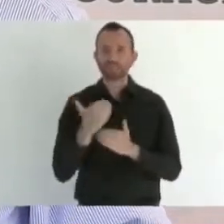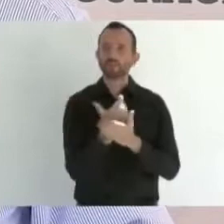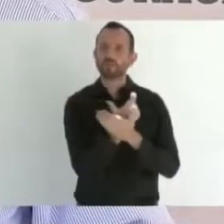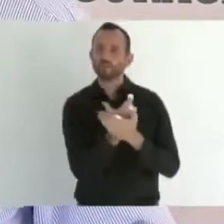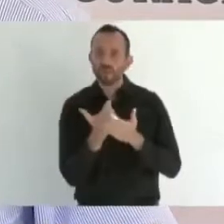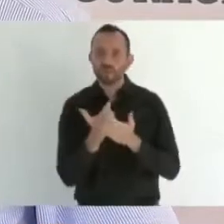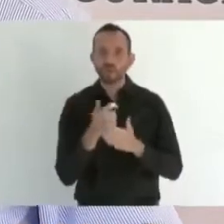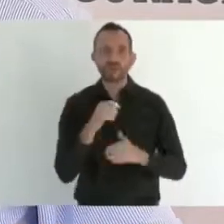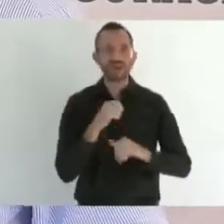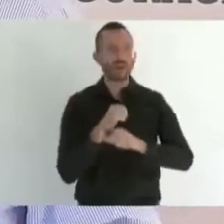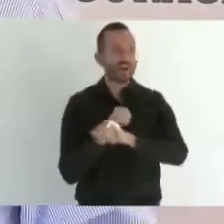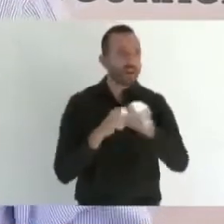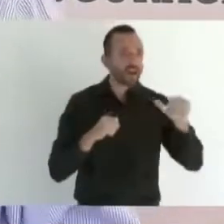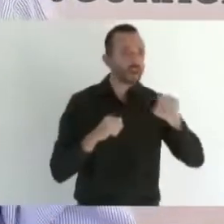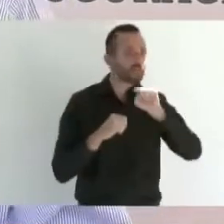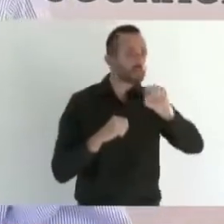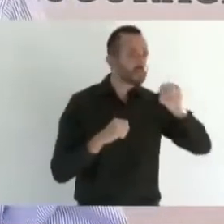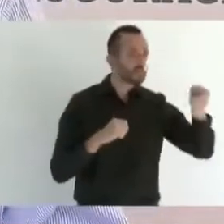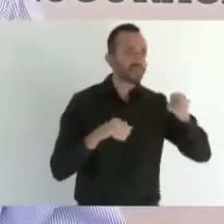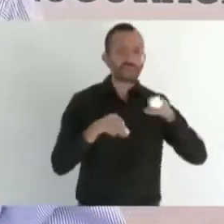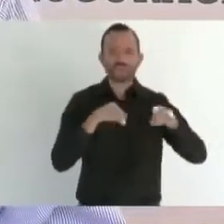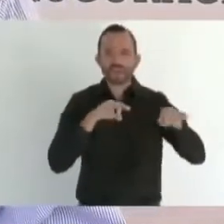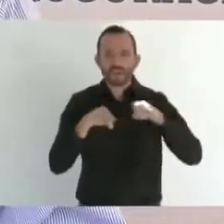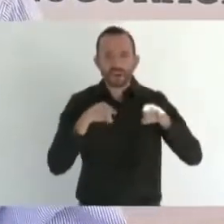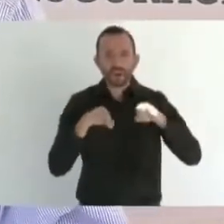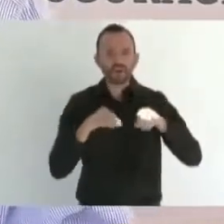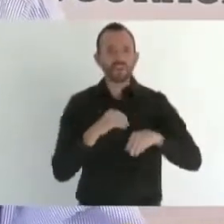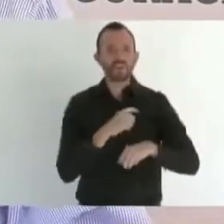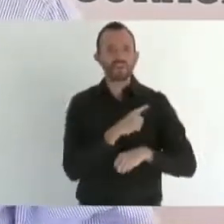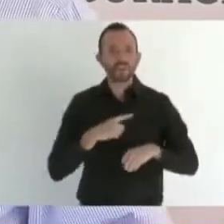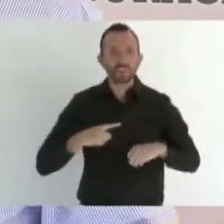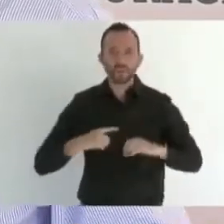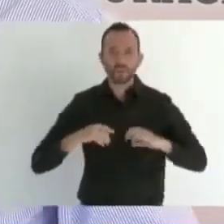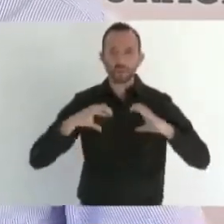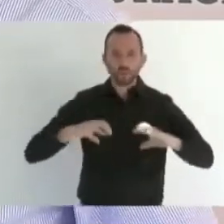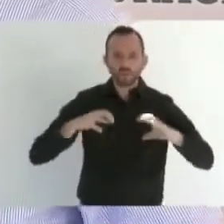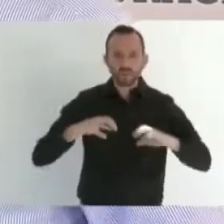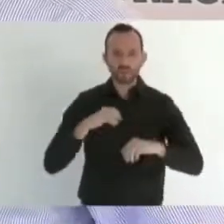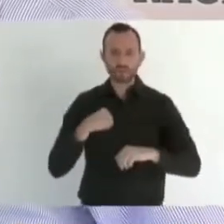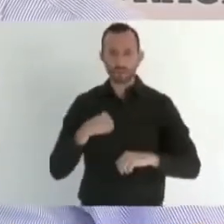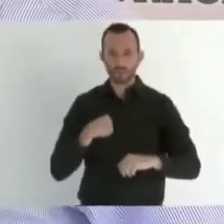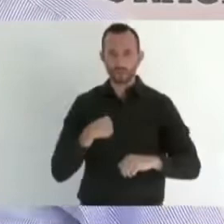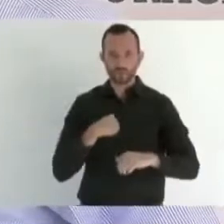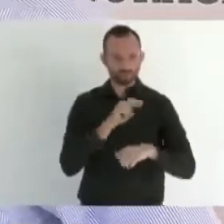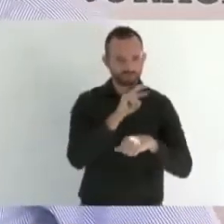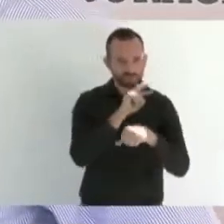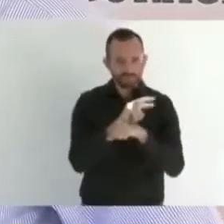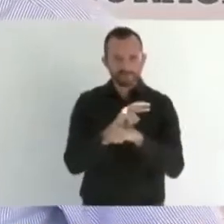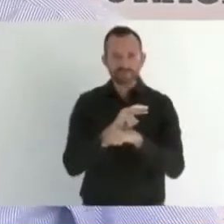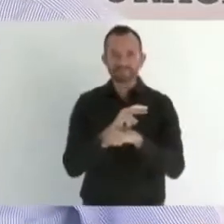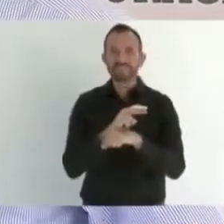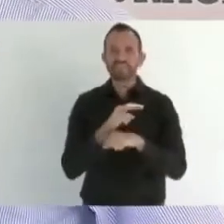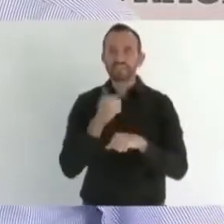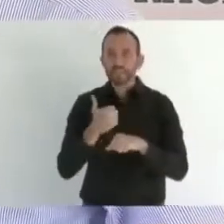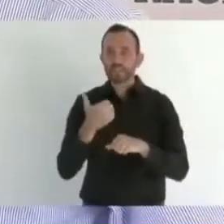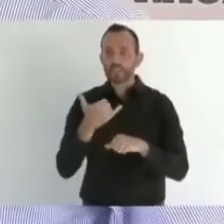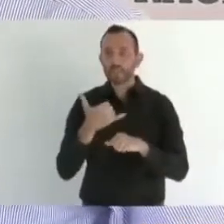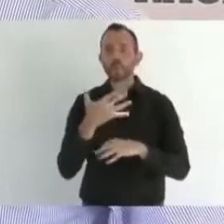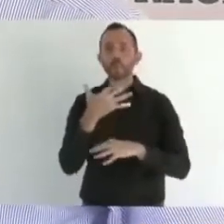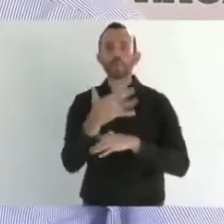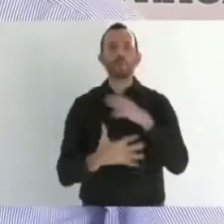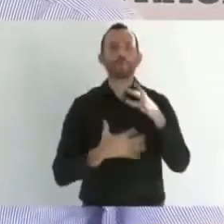de que se cumpla con lo que establece la constitución